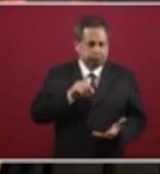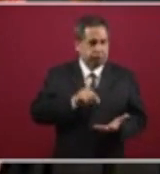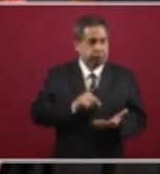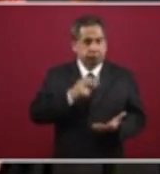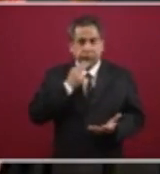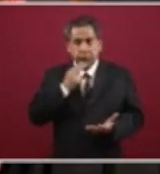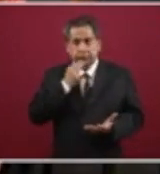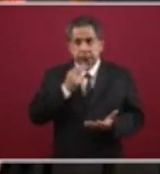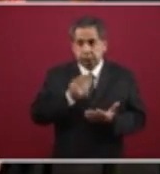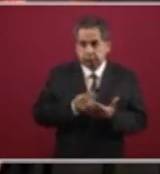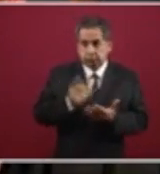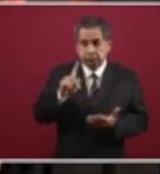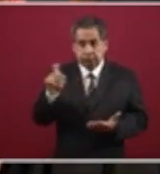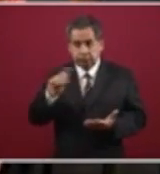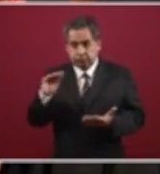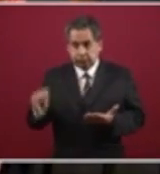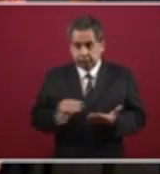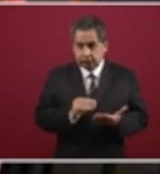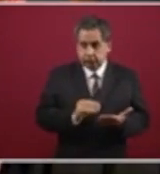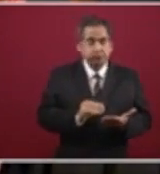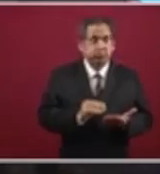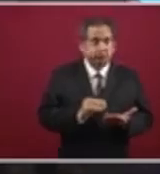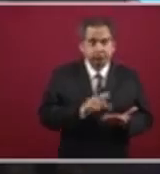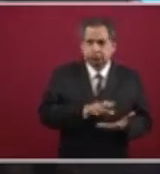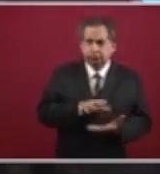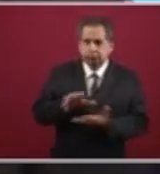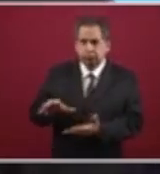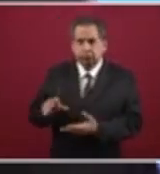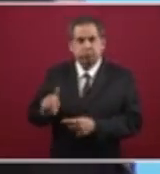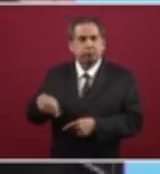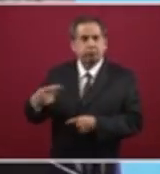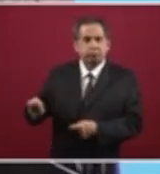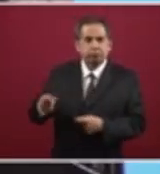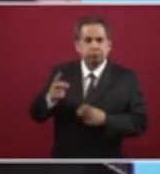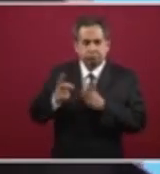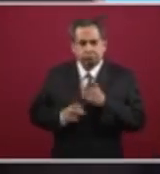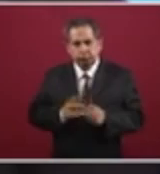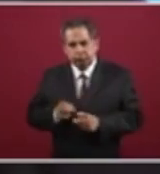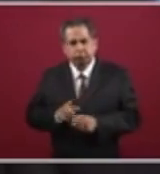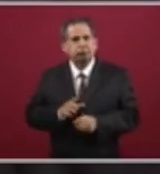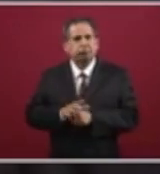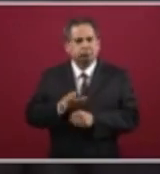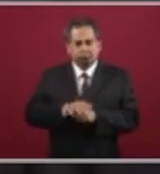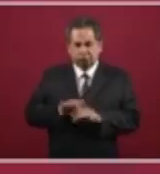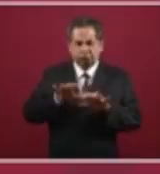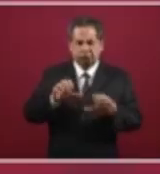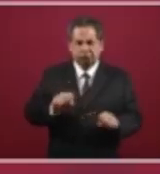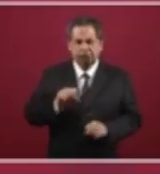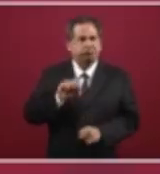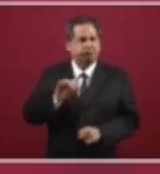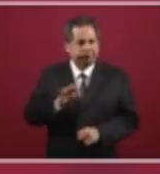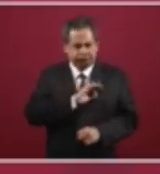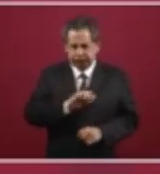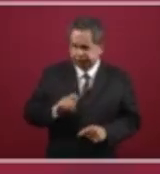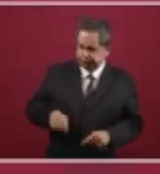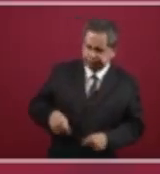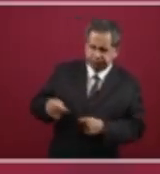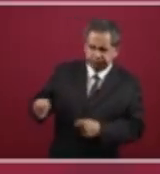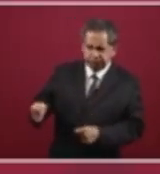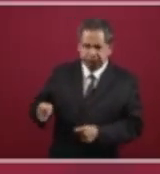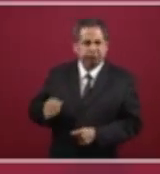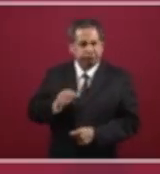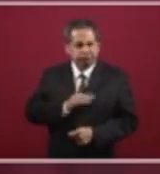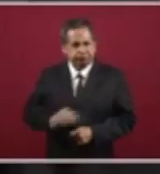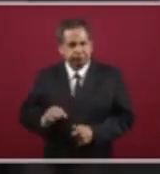utilizar 100 de ese fondo de 500, de modo que nos va a alcanzar, y la